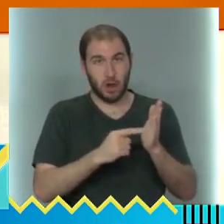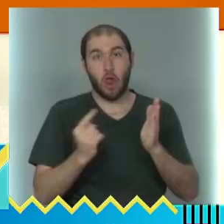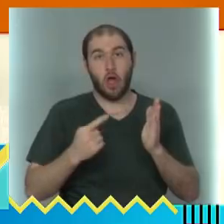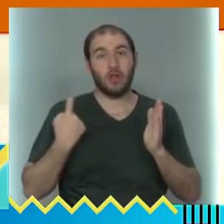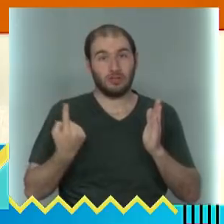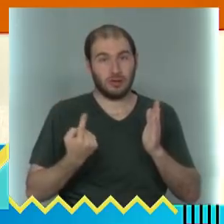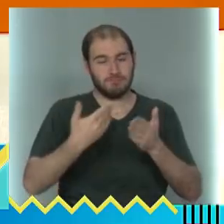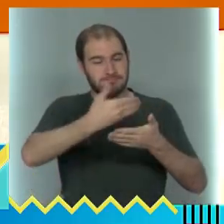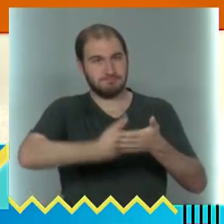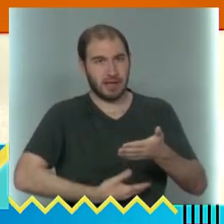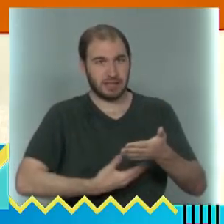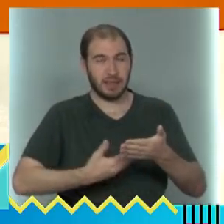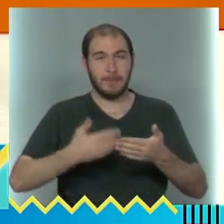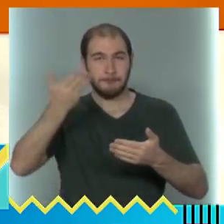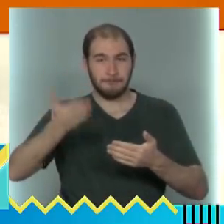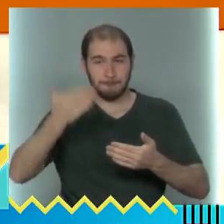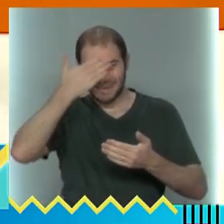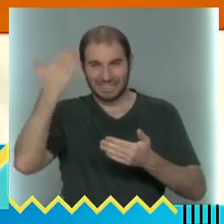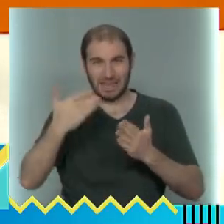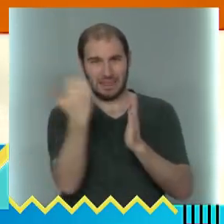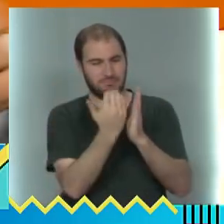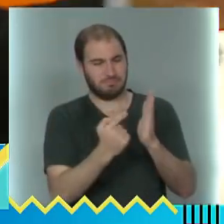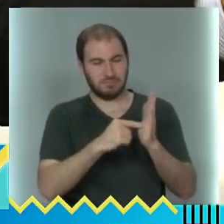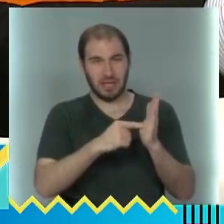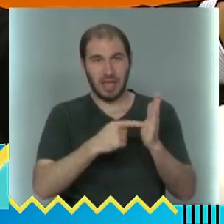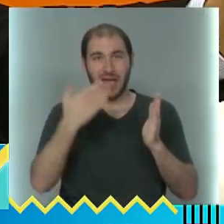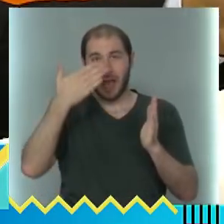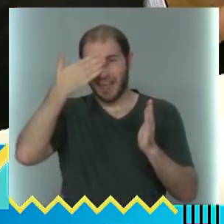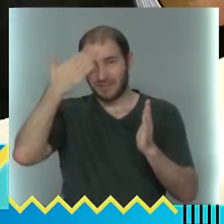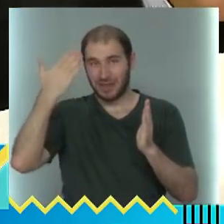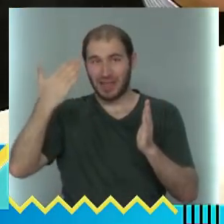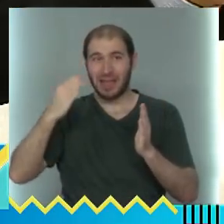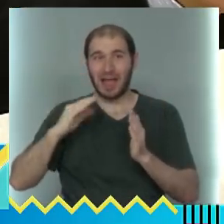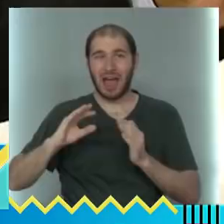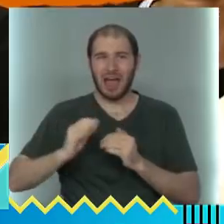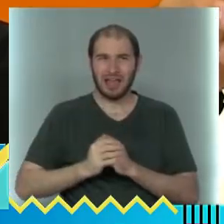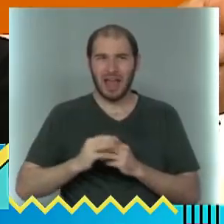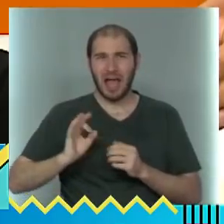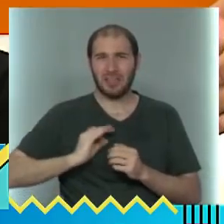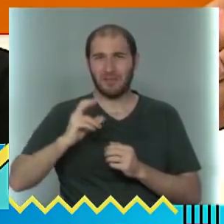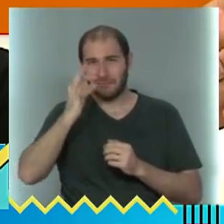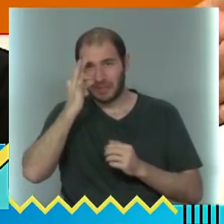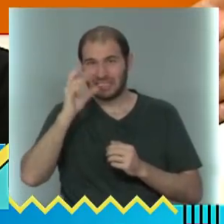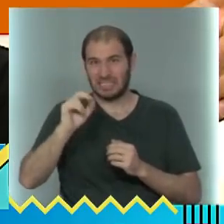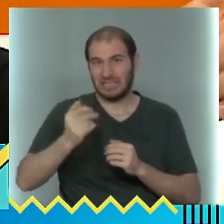nosotros diagnosticamos el paciente con estos criterios, la enfermedad hace 20, 30, 40 años que ya empezó.